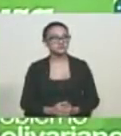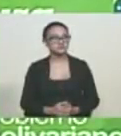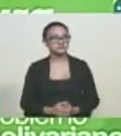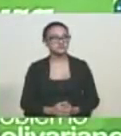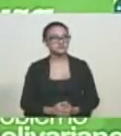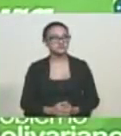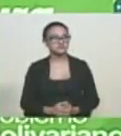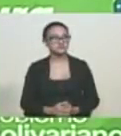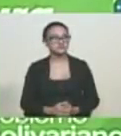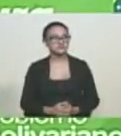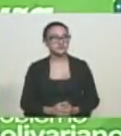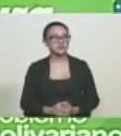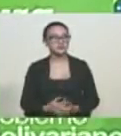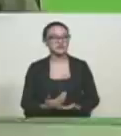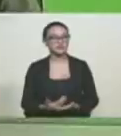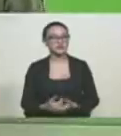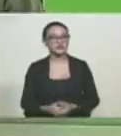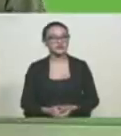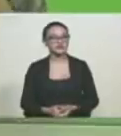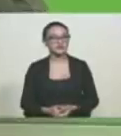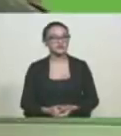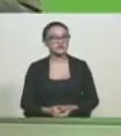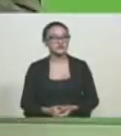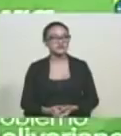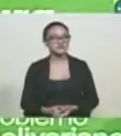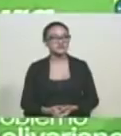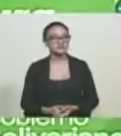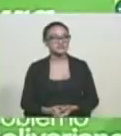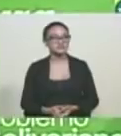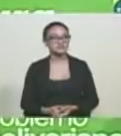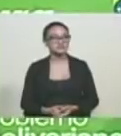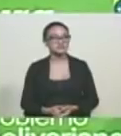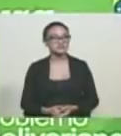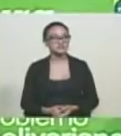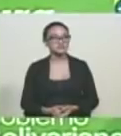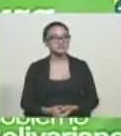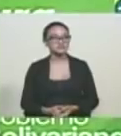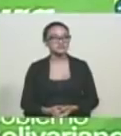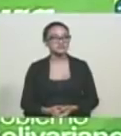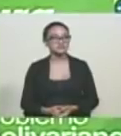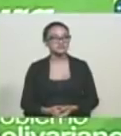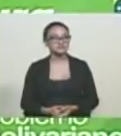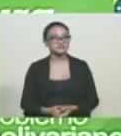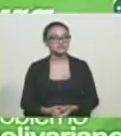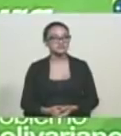Muy bien, Arbonio. Yo tomé nota de muchas cosas y ya voy a responder.